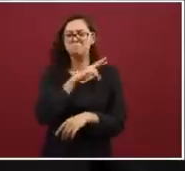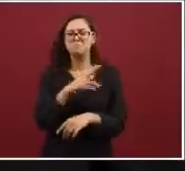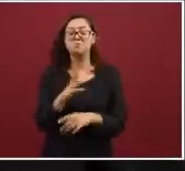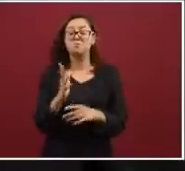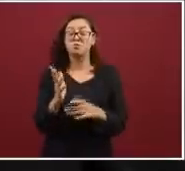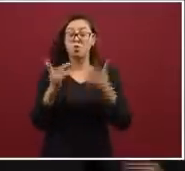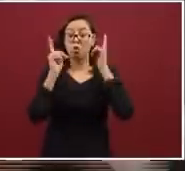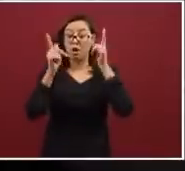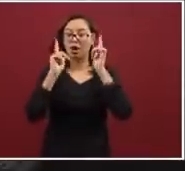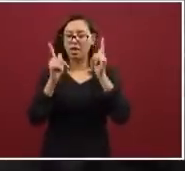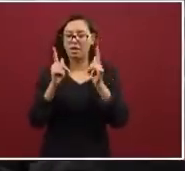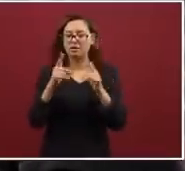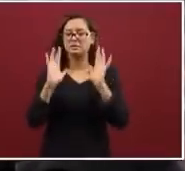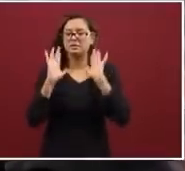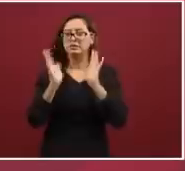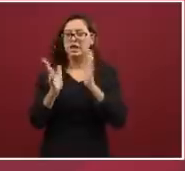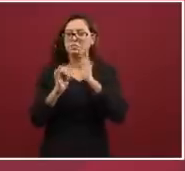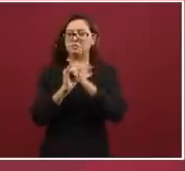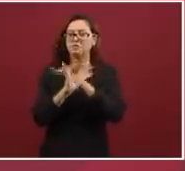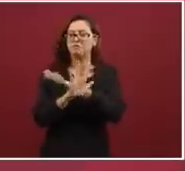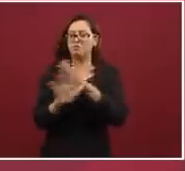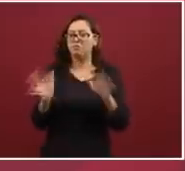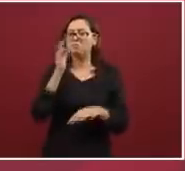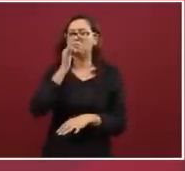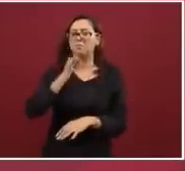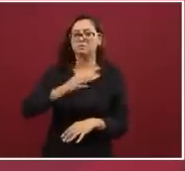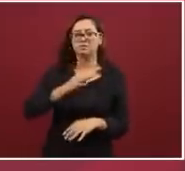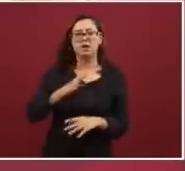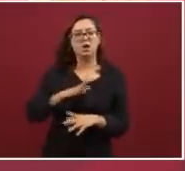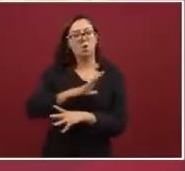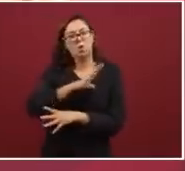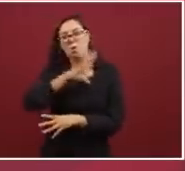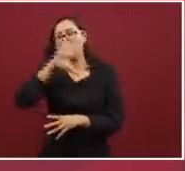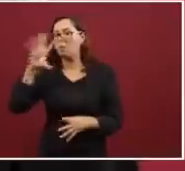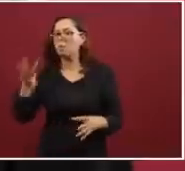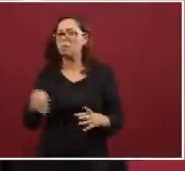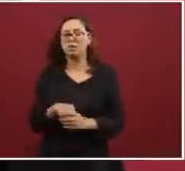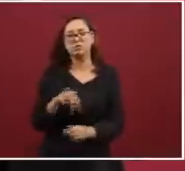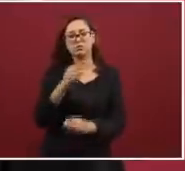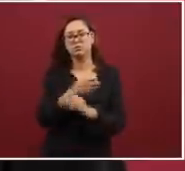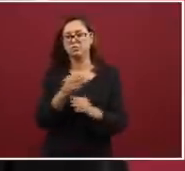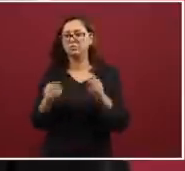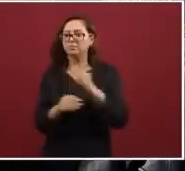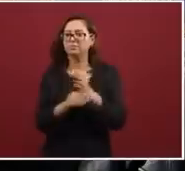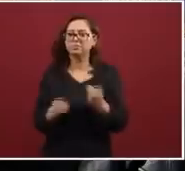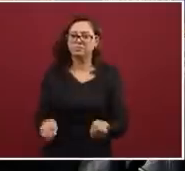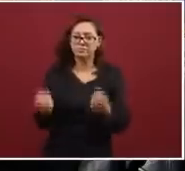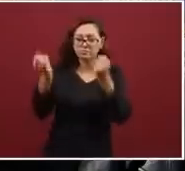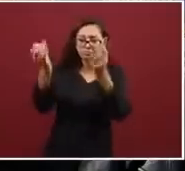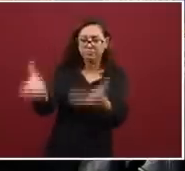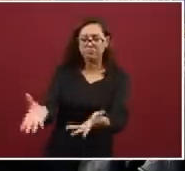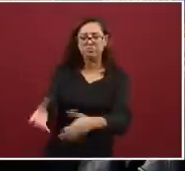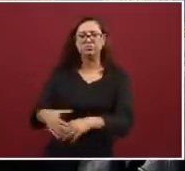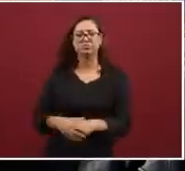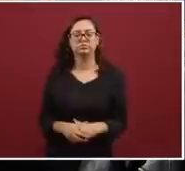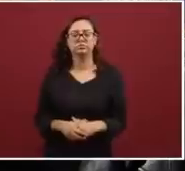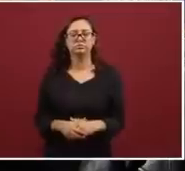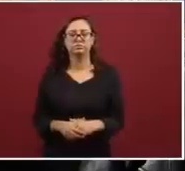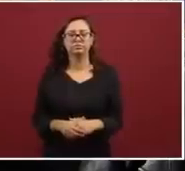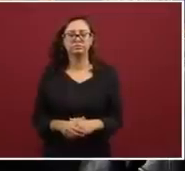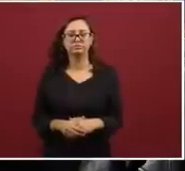informen de que se terminó de distribuir todo el fertilizante. Es un cambio